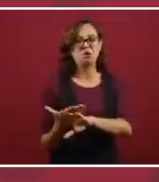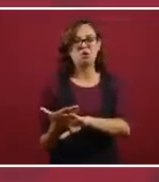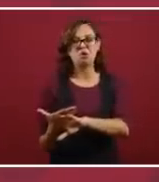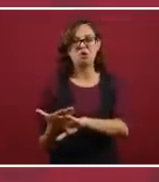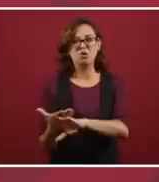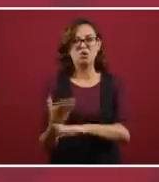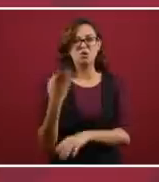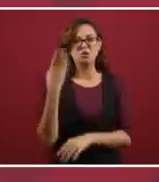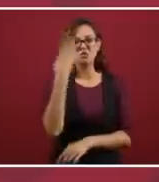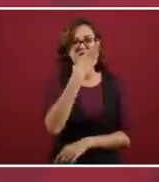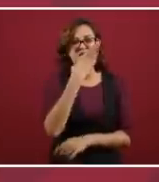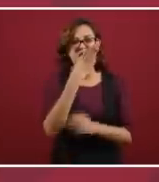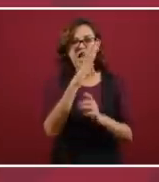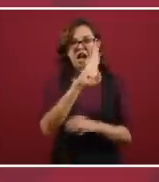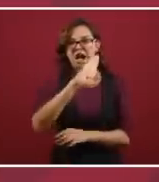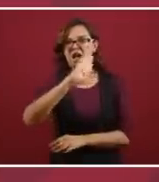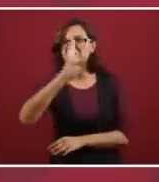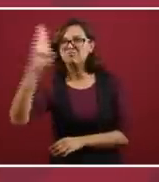una librería.